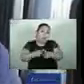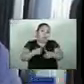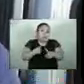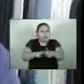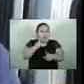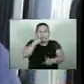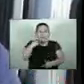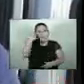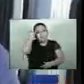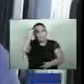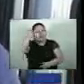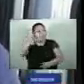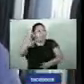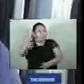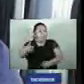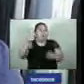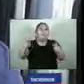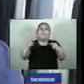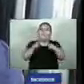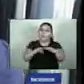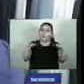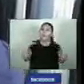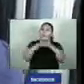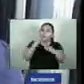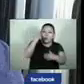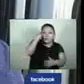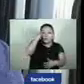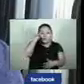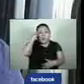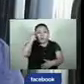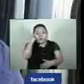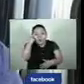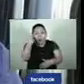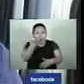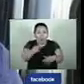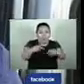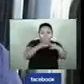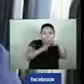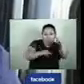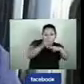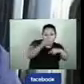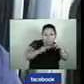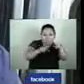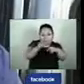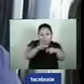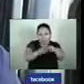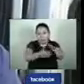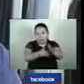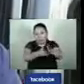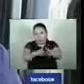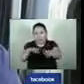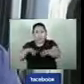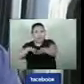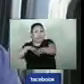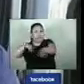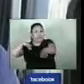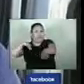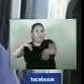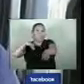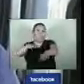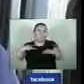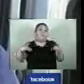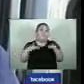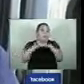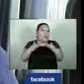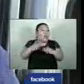sería buena idea, pero también ver el tráfico que se va a gestionar cuando están haciendo los trabajos, sería también